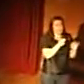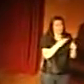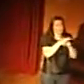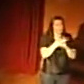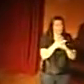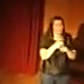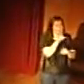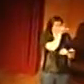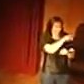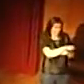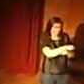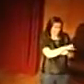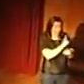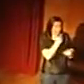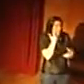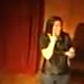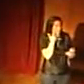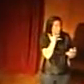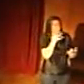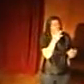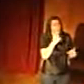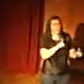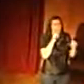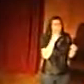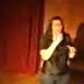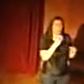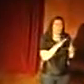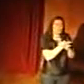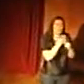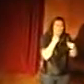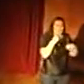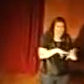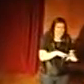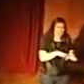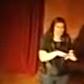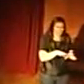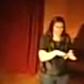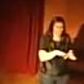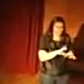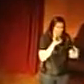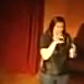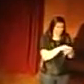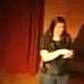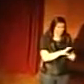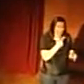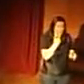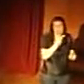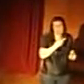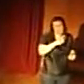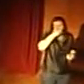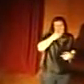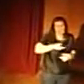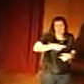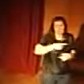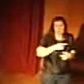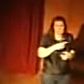protagonizan argumentos históricos elevan una simple pintura de paisaje a una pintura de historia que era la máxima consideración